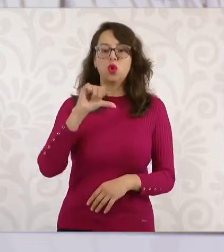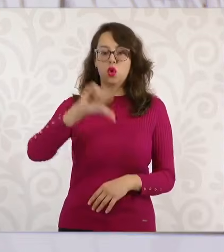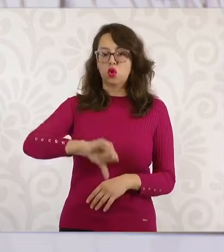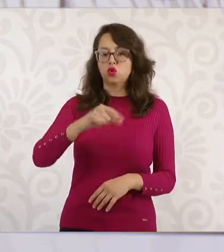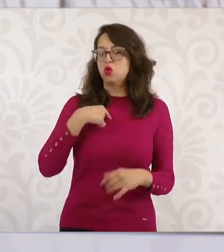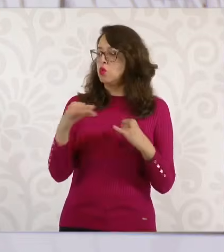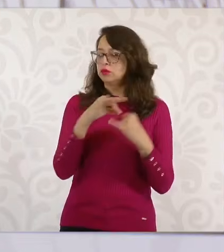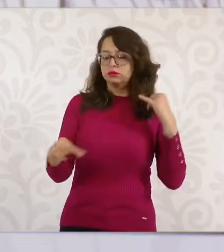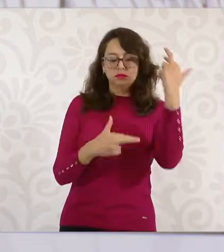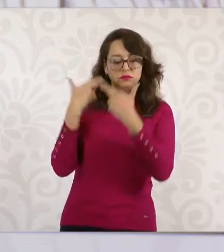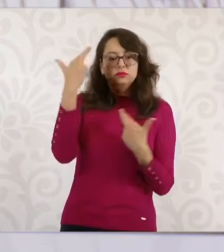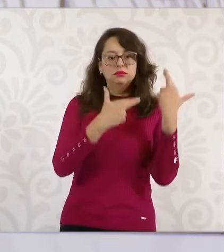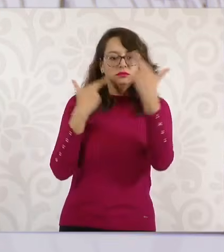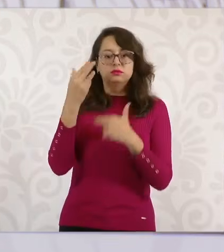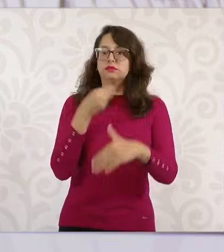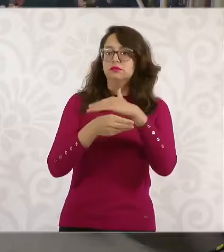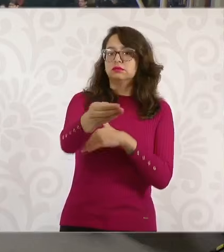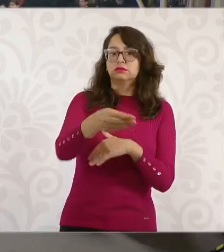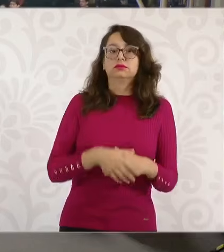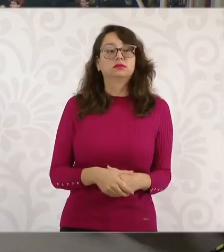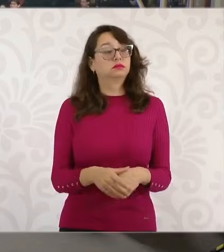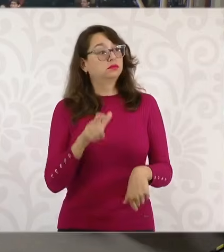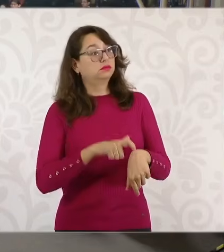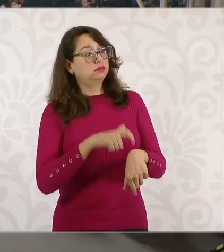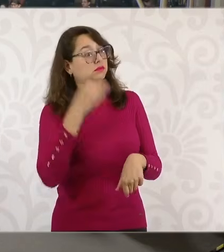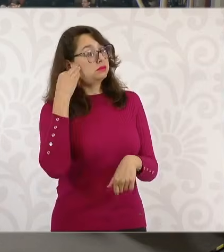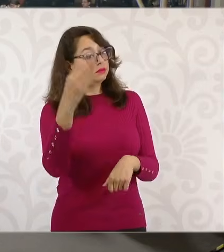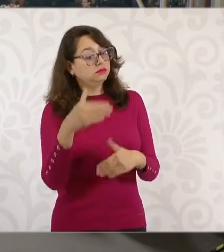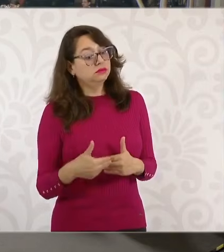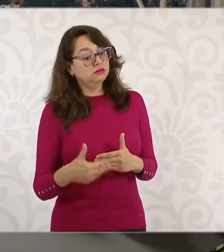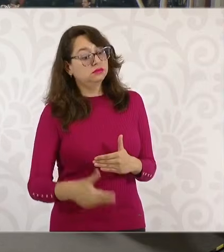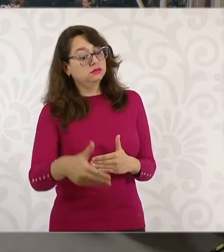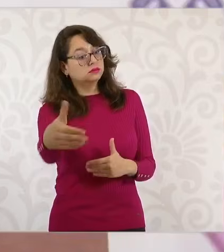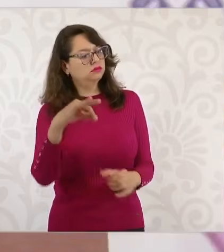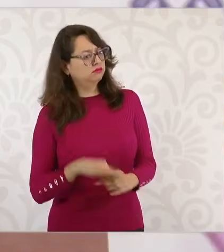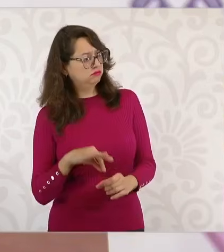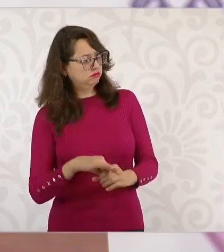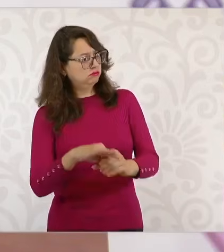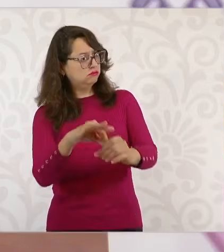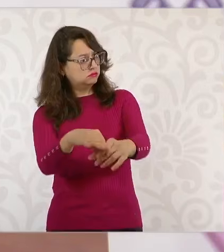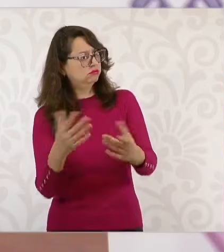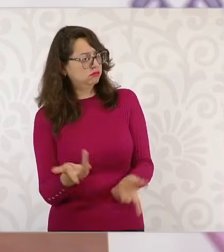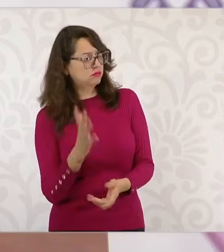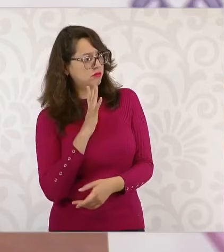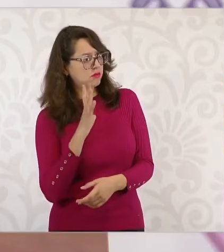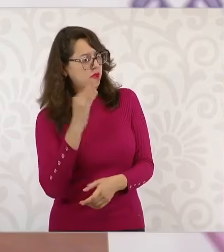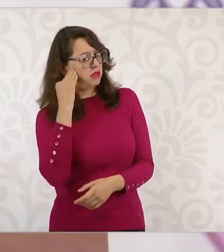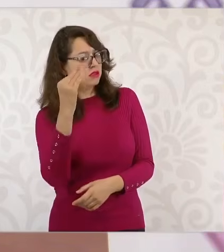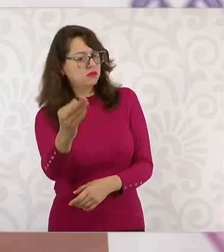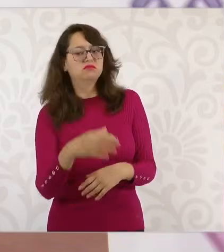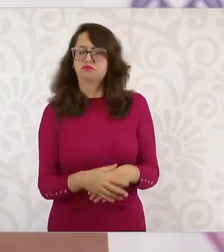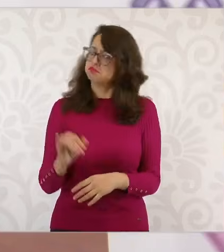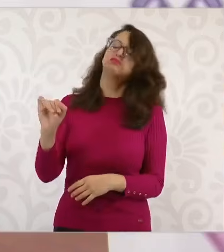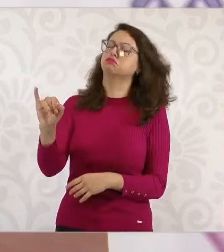tarde y ya se envía el día de hoy. ¿Y sí darán los tiempos para que avance esta reforma, Presidenta? Sí, y si no, como he dicho, yo cumplo